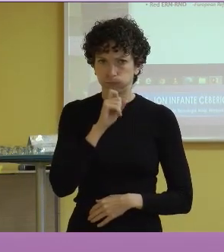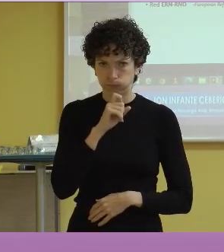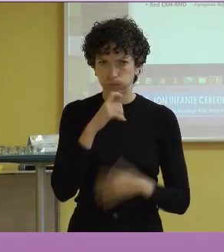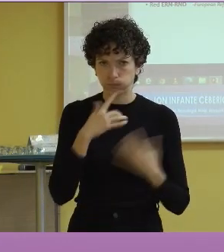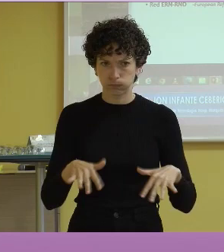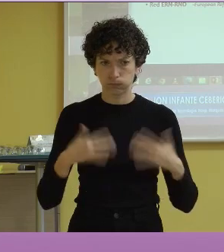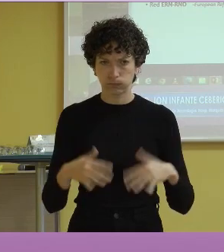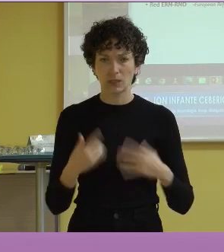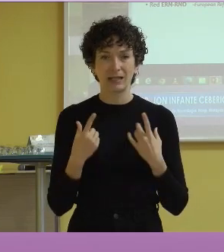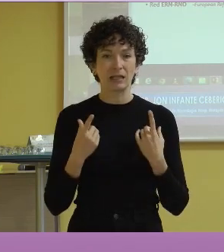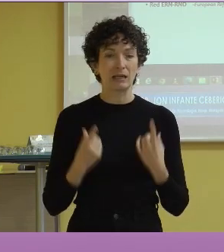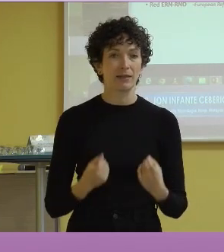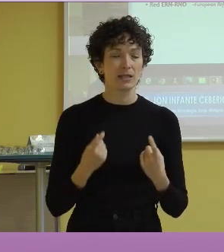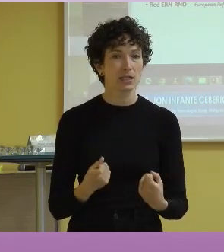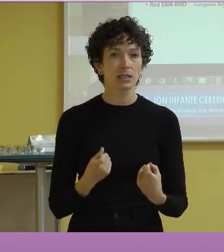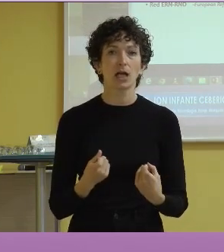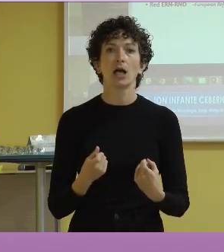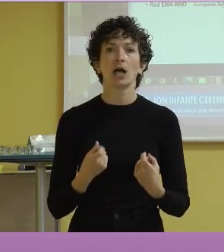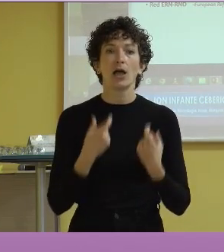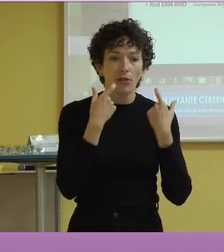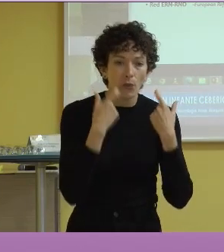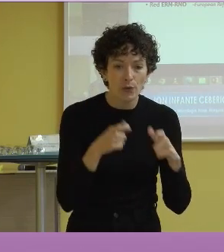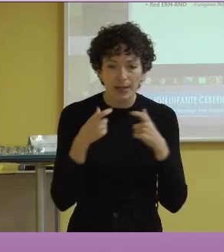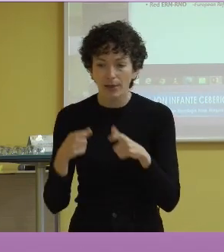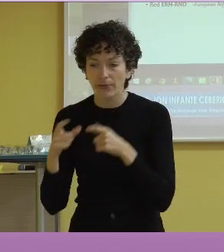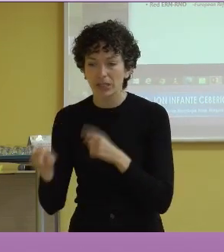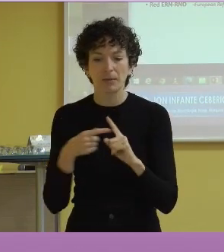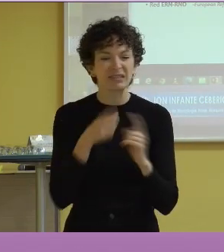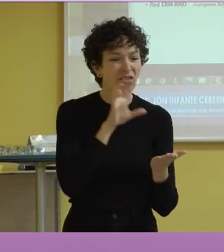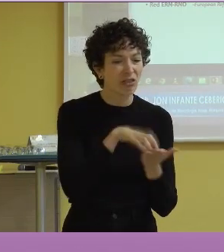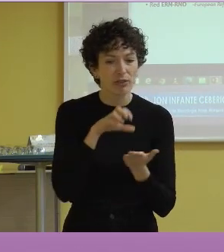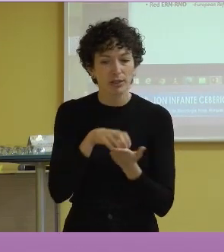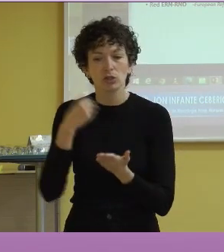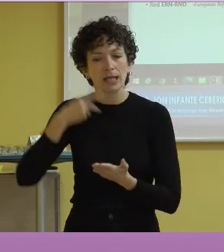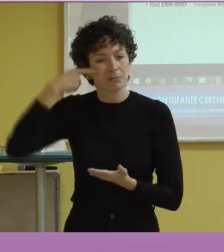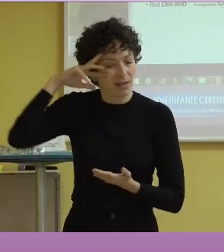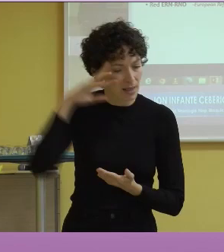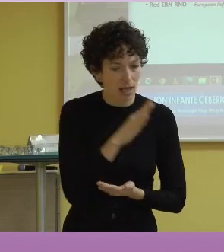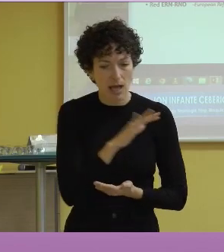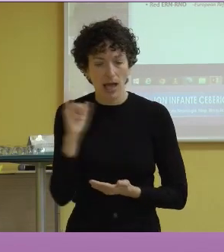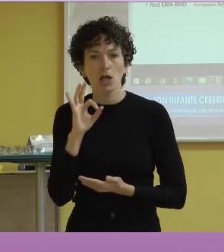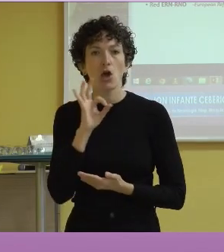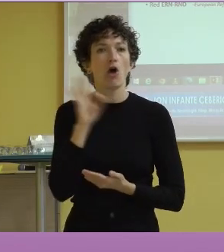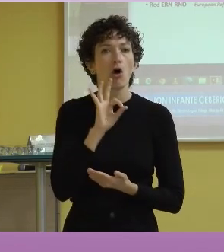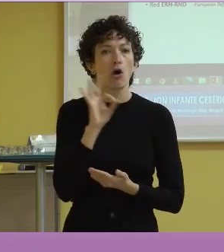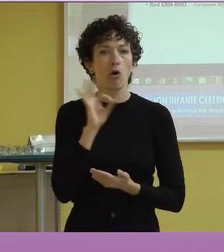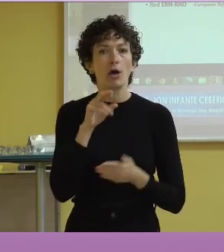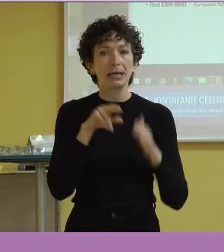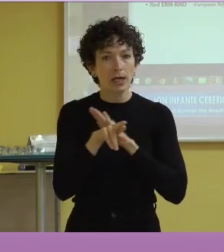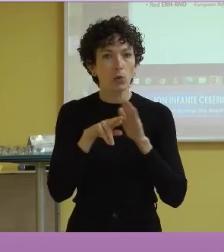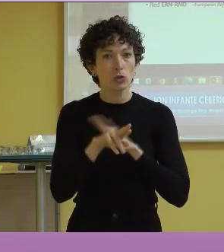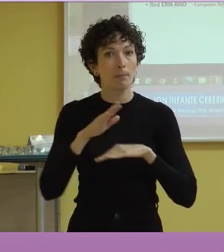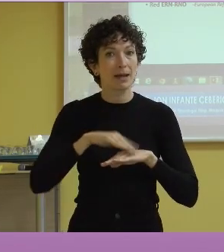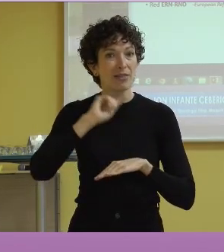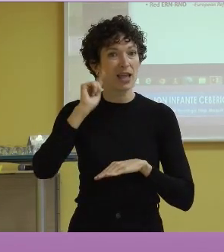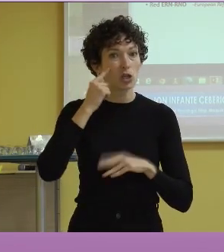pues de unidades y de centros que tengan cierta experiencia, que tengan acceso a recursos de